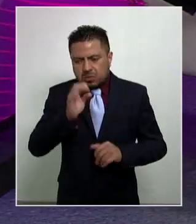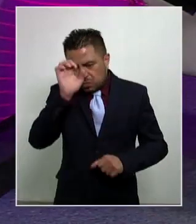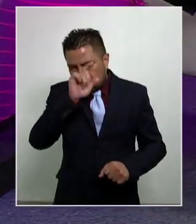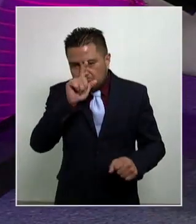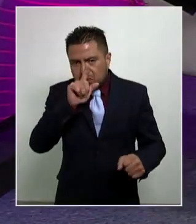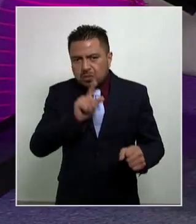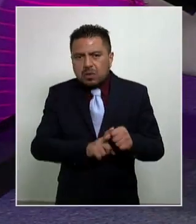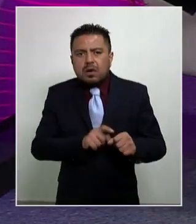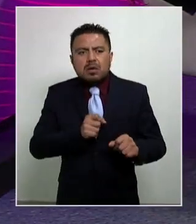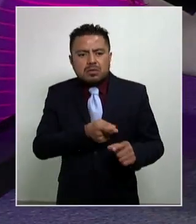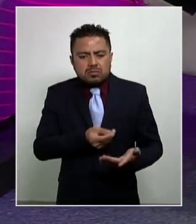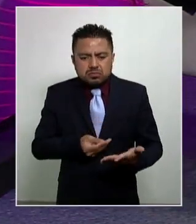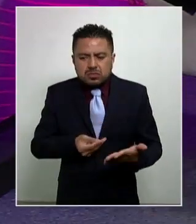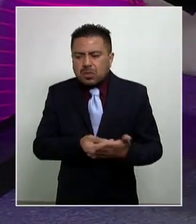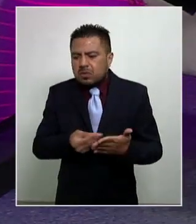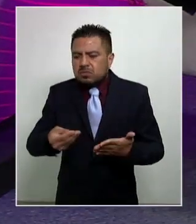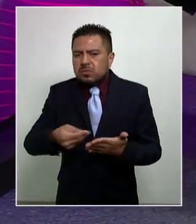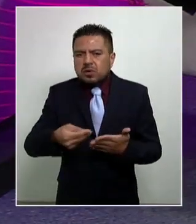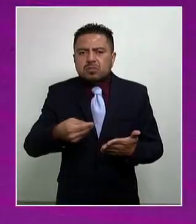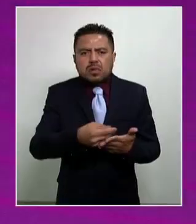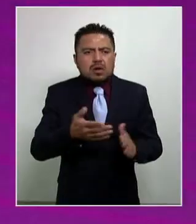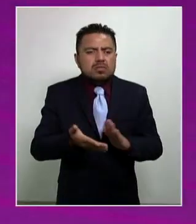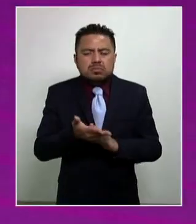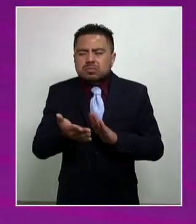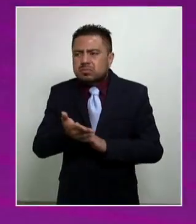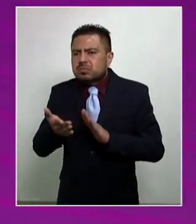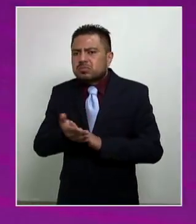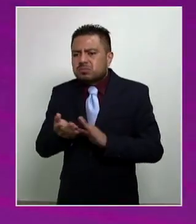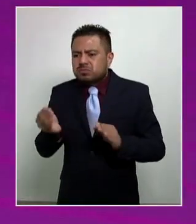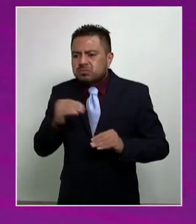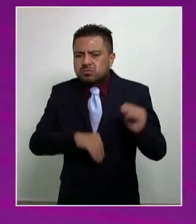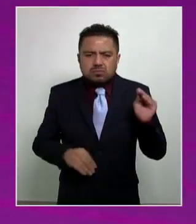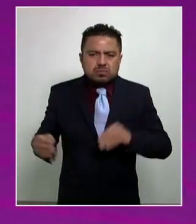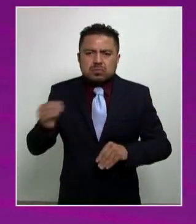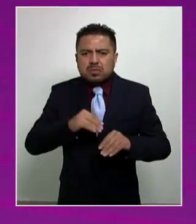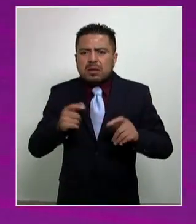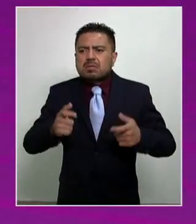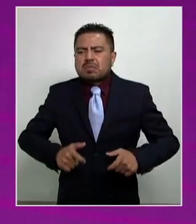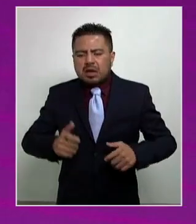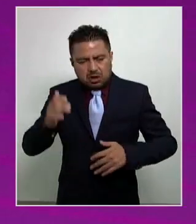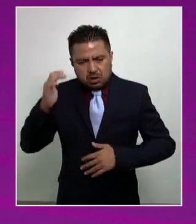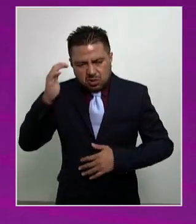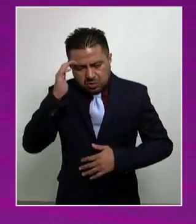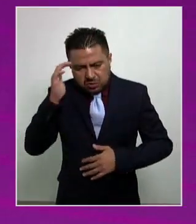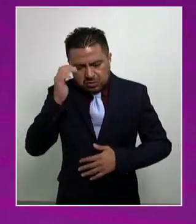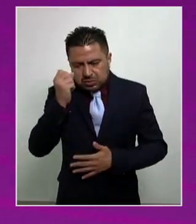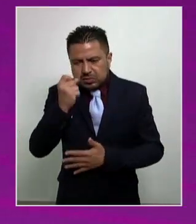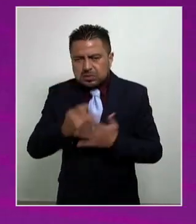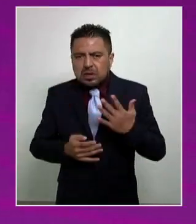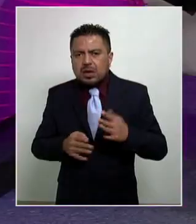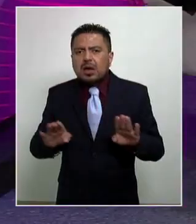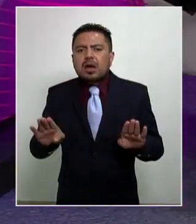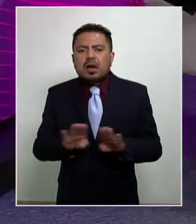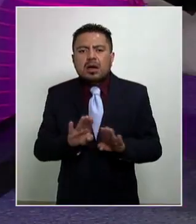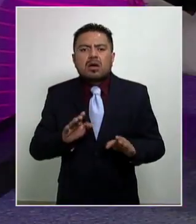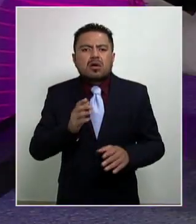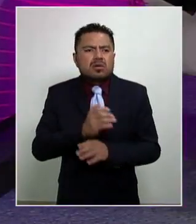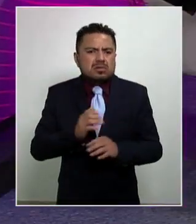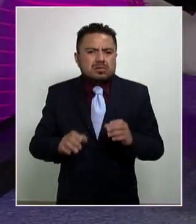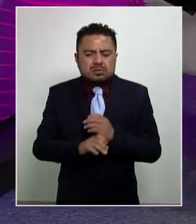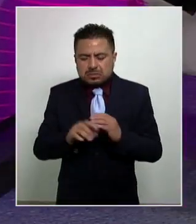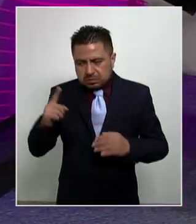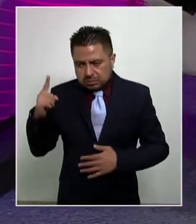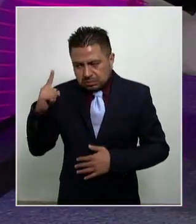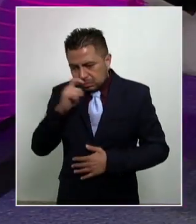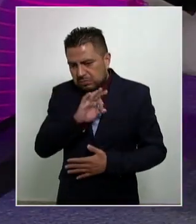culturalmente contribuyó, construyó, que generó riqueza en este país, generó conocimiento. En condiciones, ¿no? Además, muy adversas.